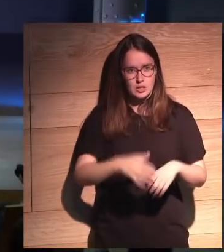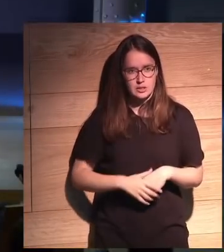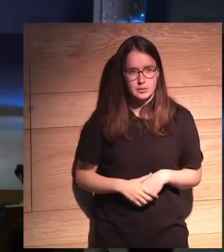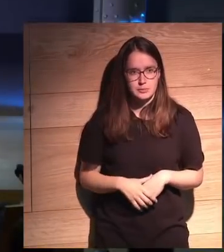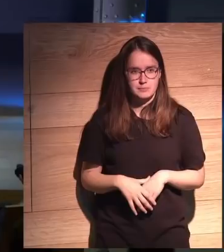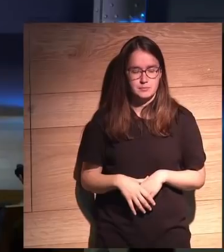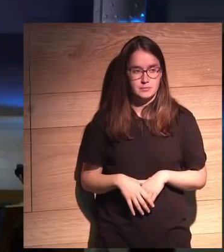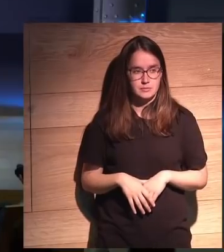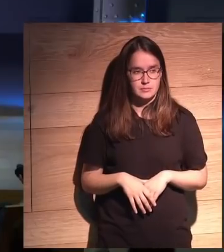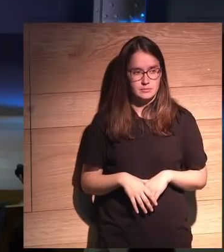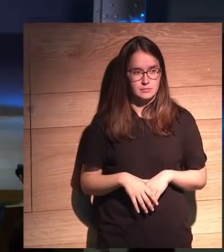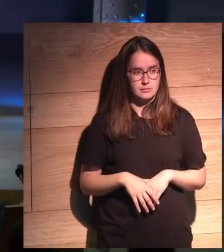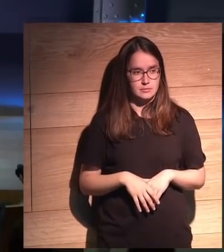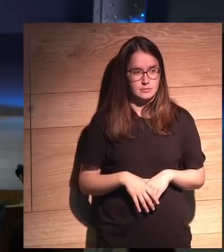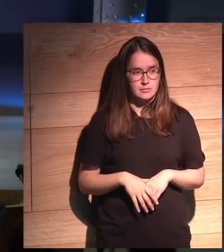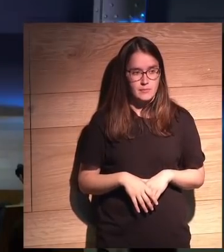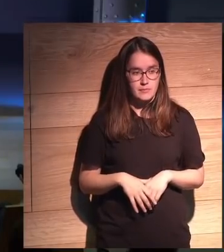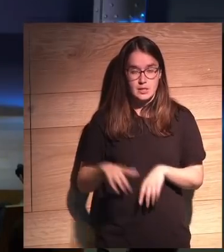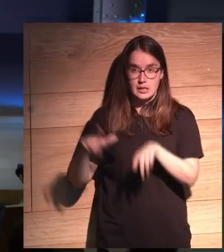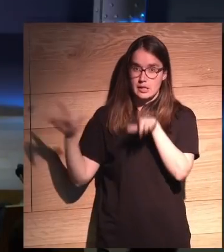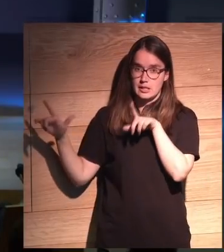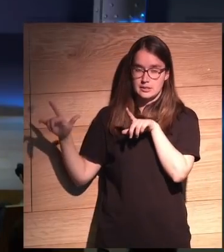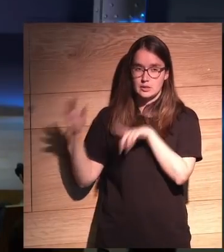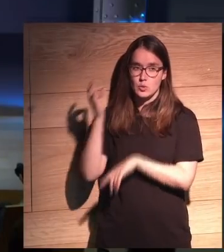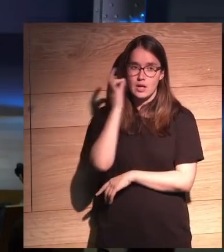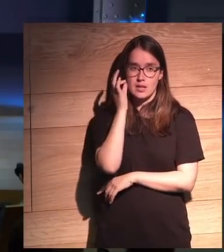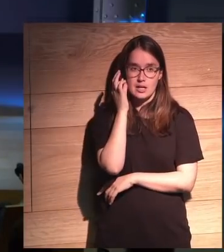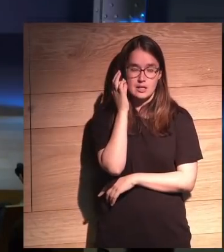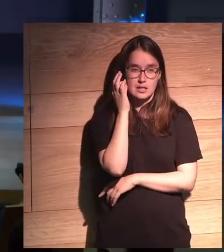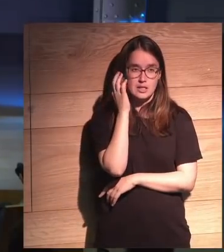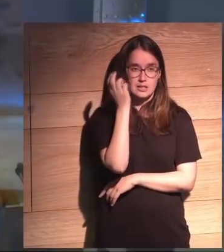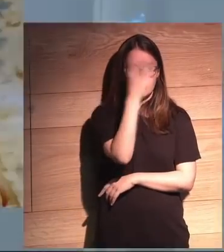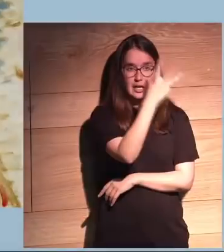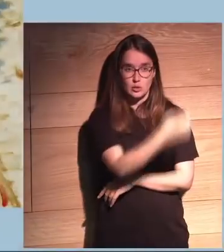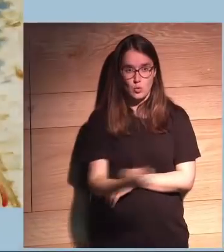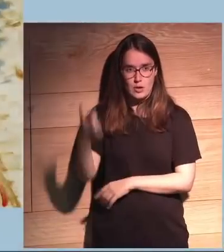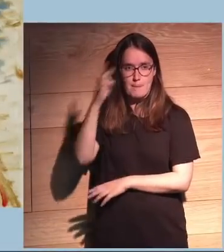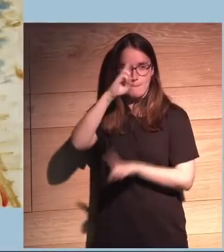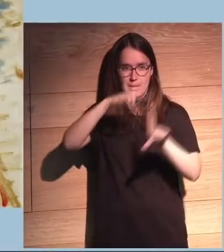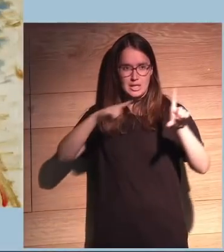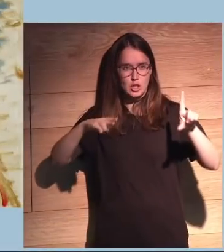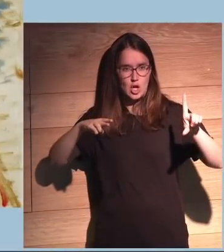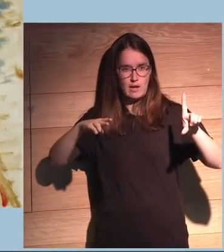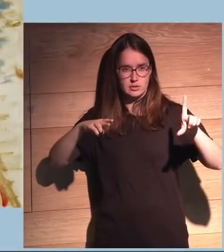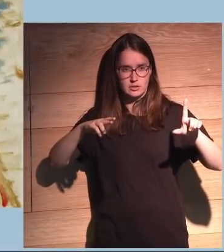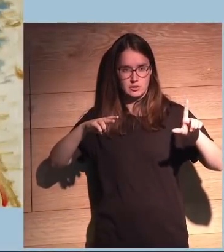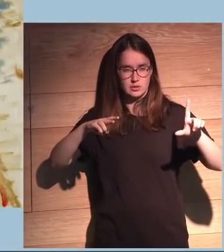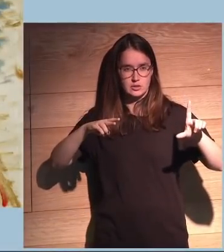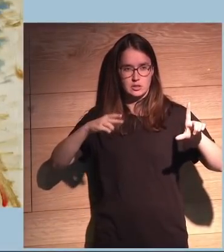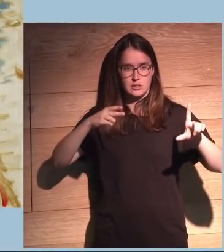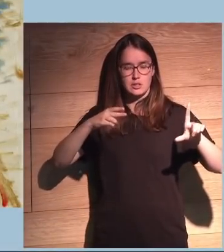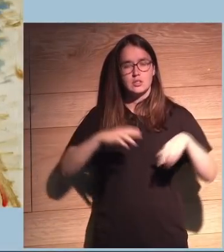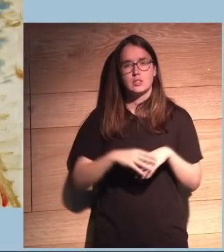Marie Bashkirtsev. Esta es una de las 3 grandes pintoras impresionistas.